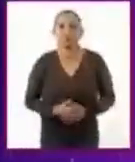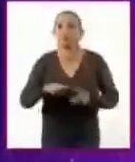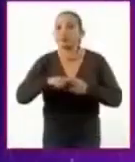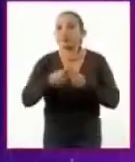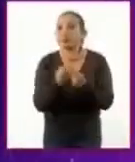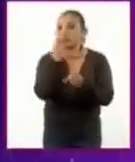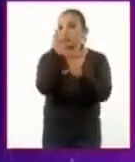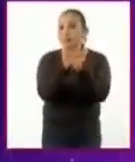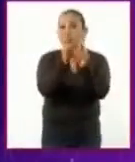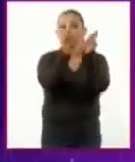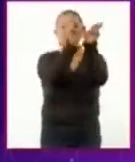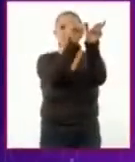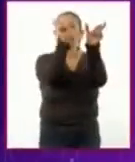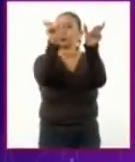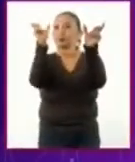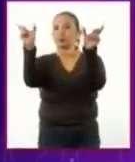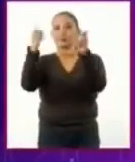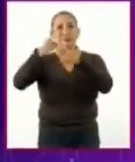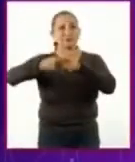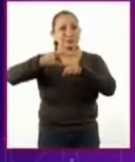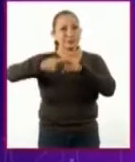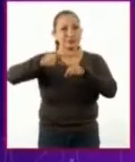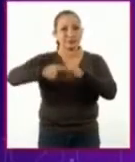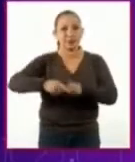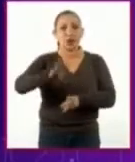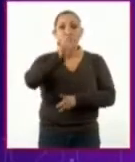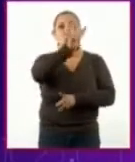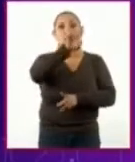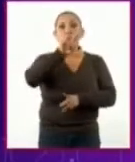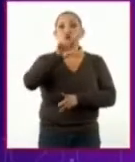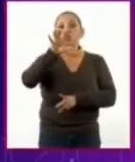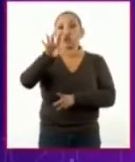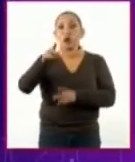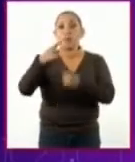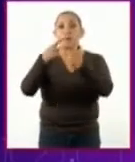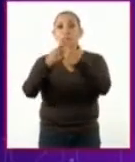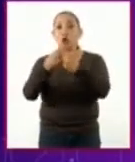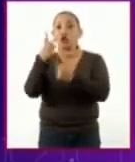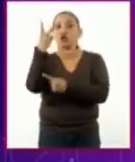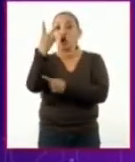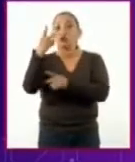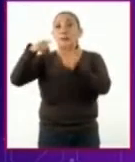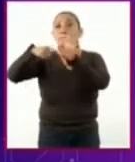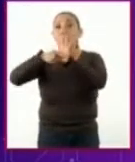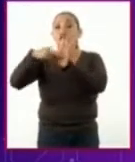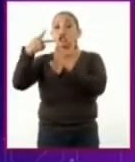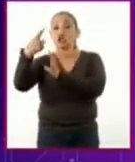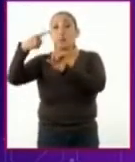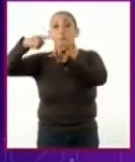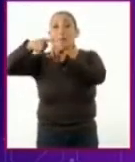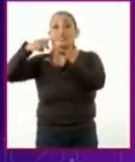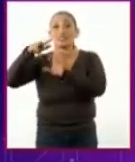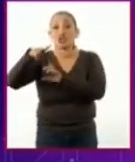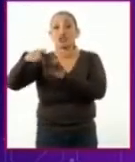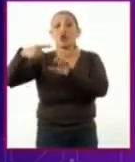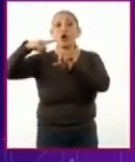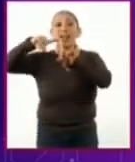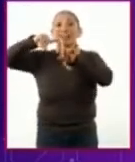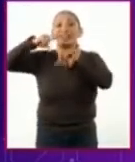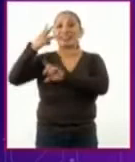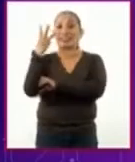Comencemos con el primer enunciado matemático. 4.5 por 2 menos 8 más 18 entre